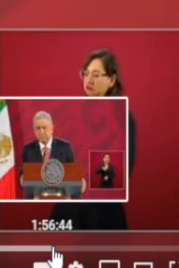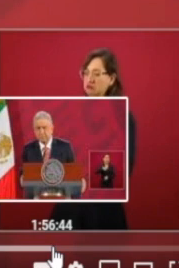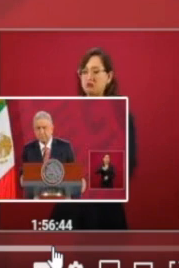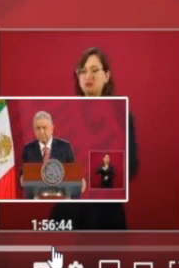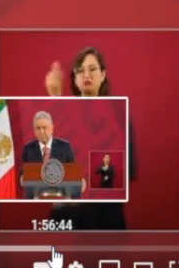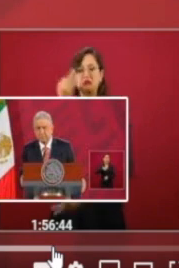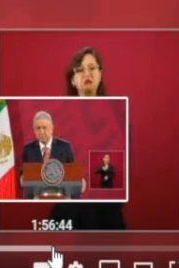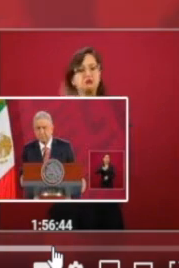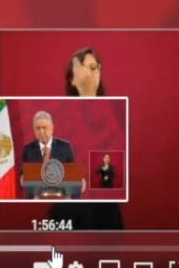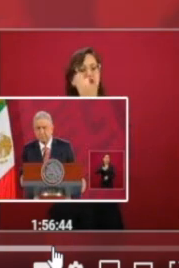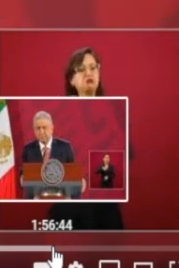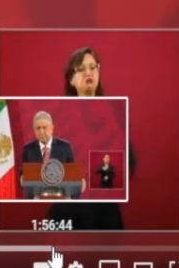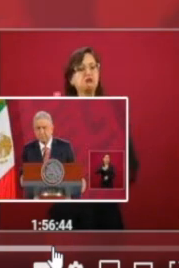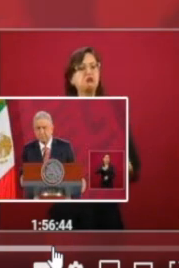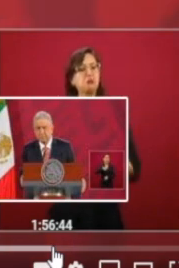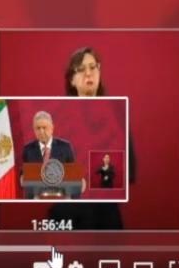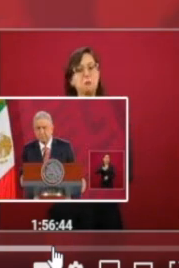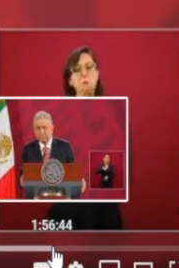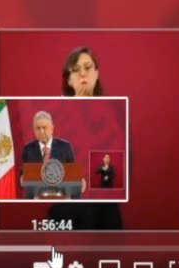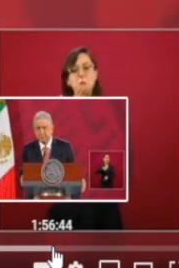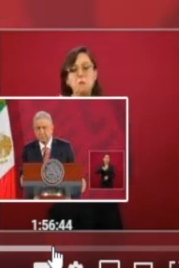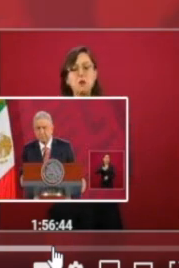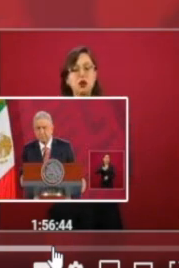un convenio que no tiene